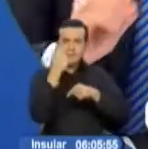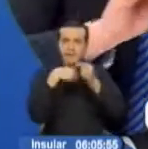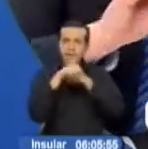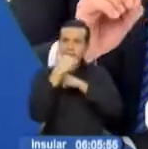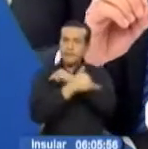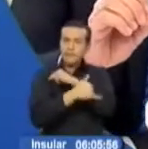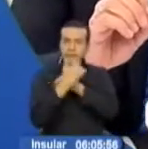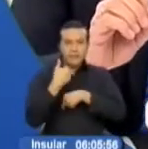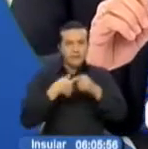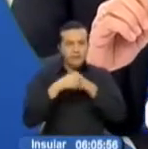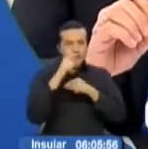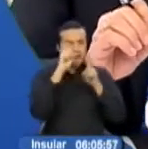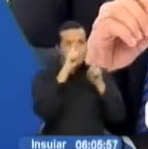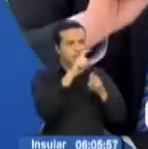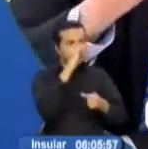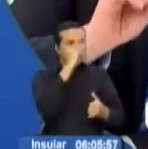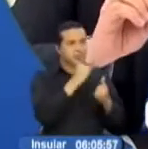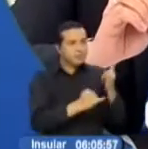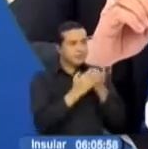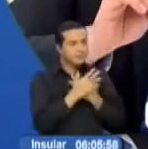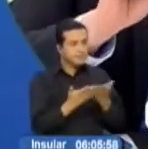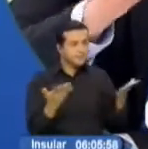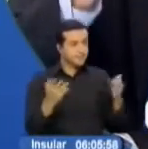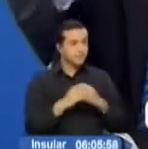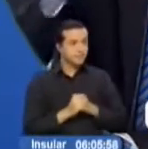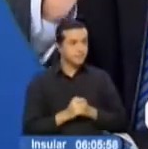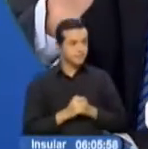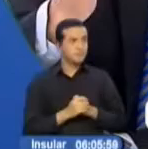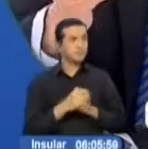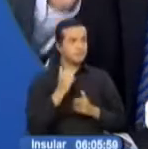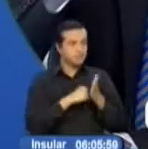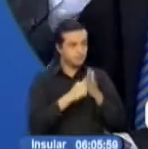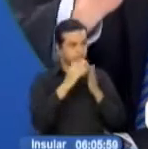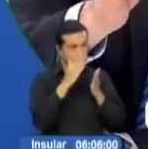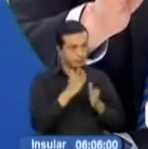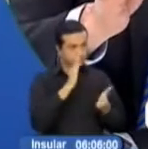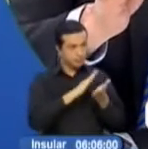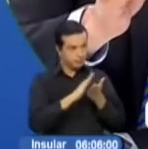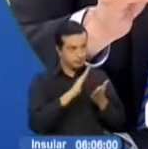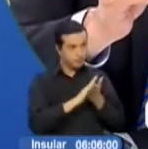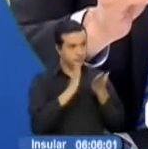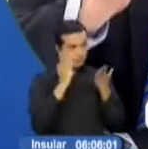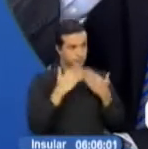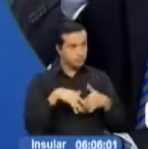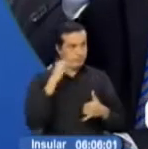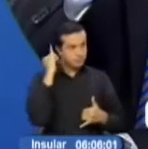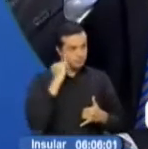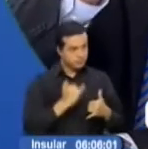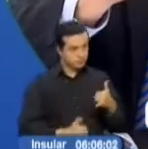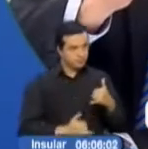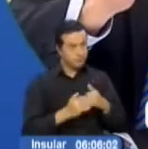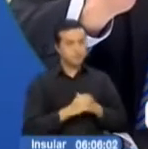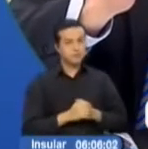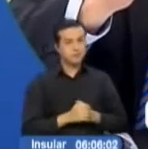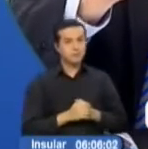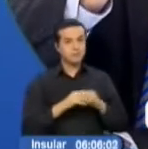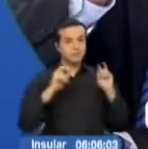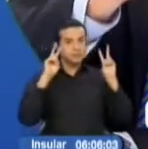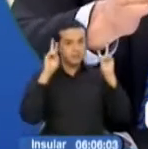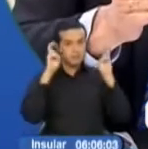Ahora, y con esto termino, Eva, el tema de, perdón, señora ministra, con esto termino, el